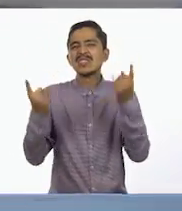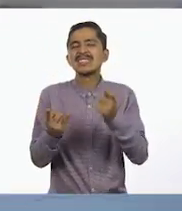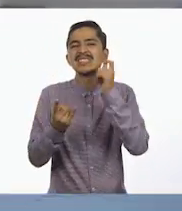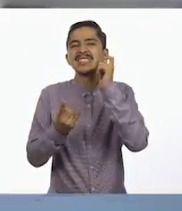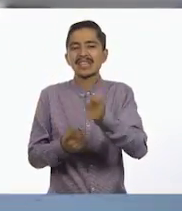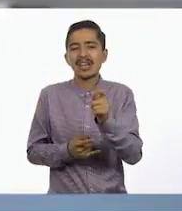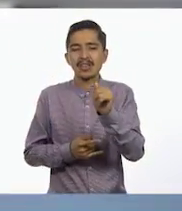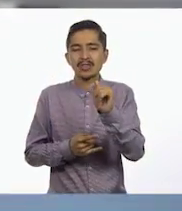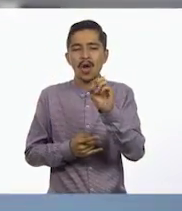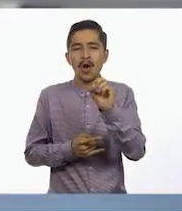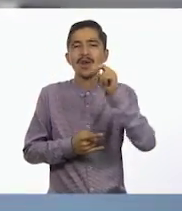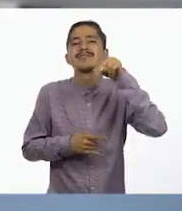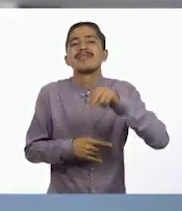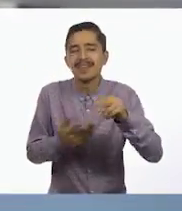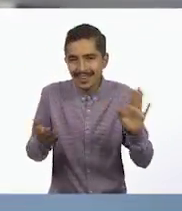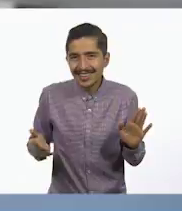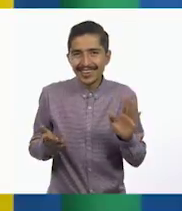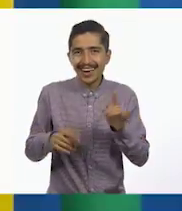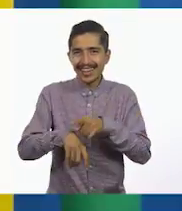los tones.